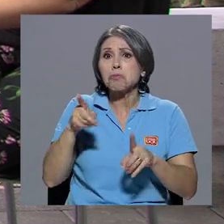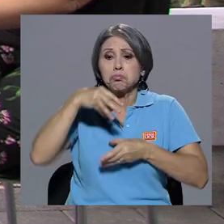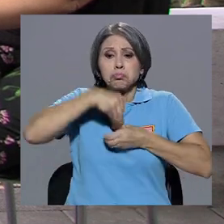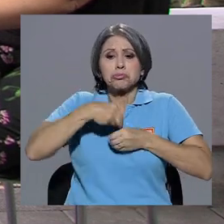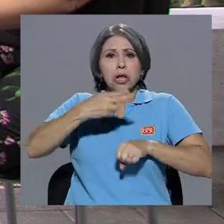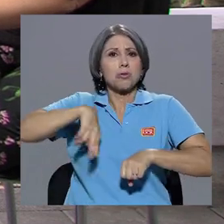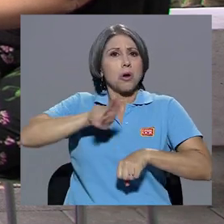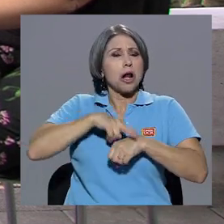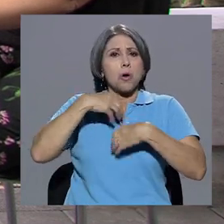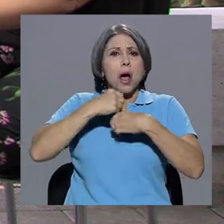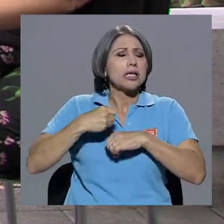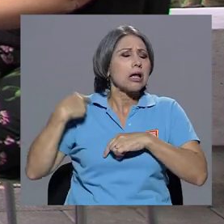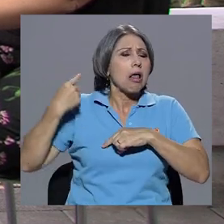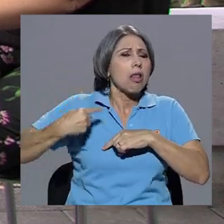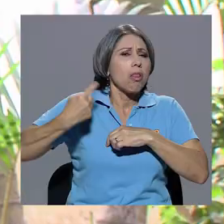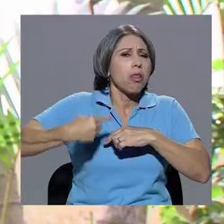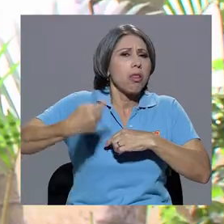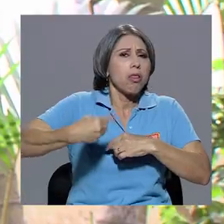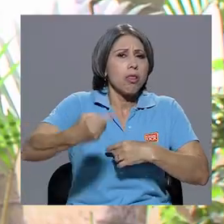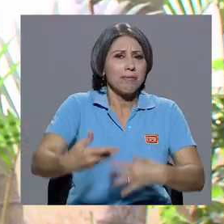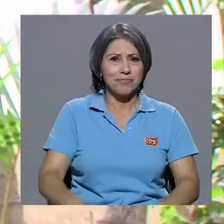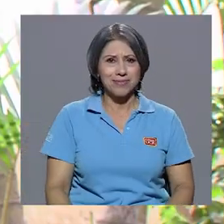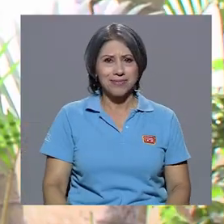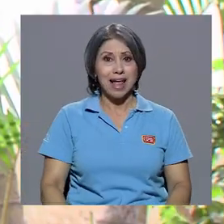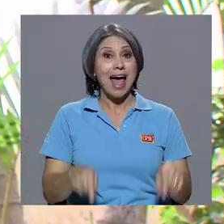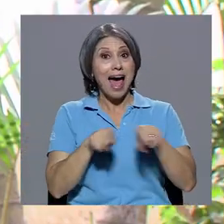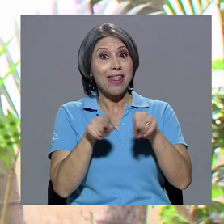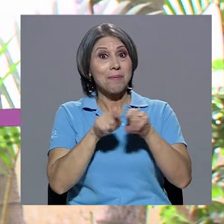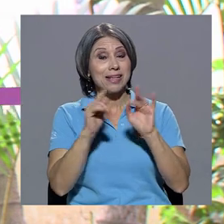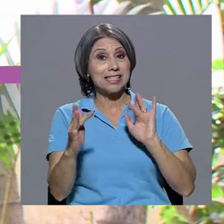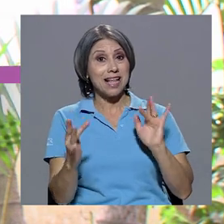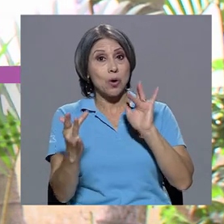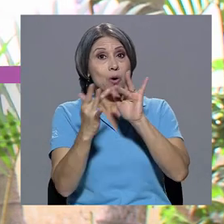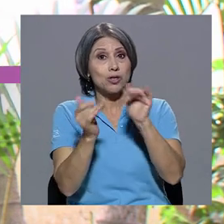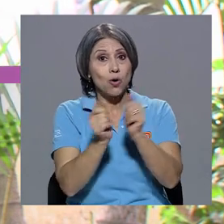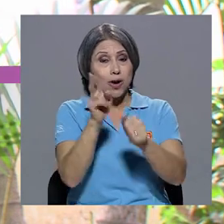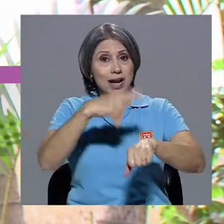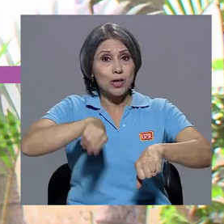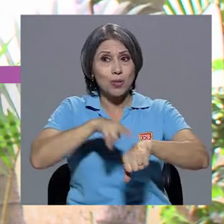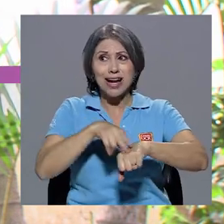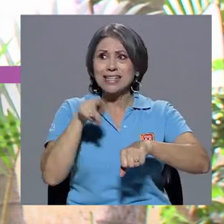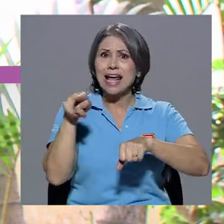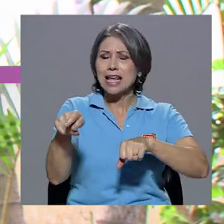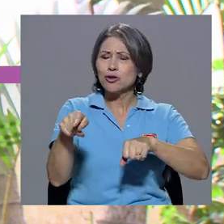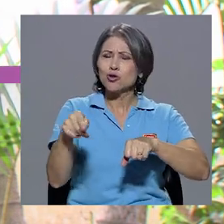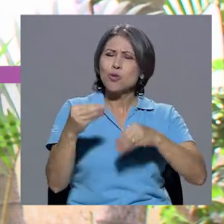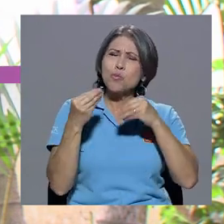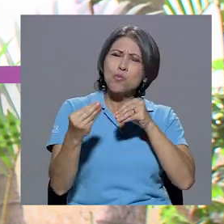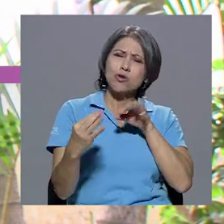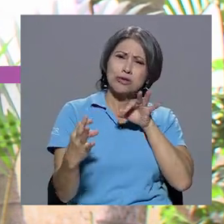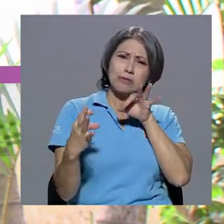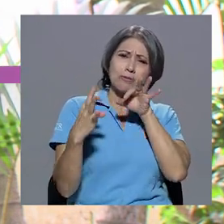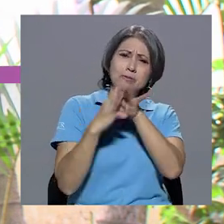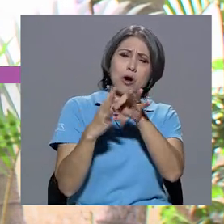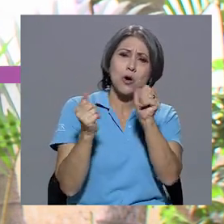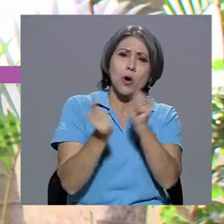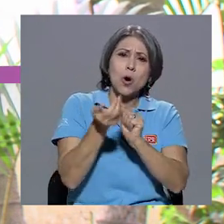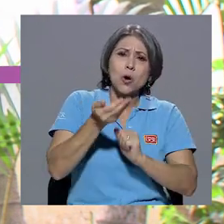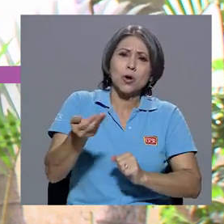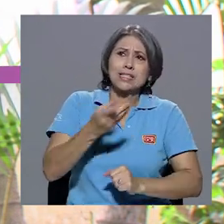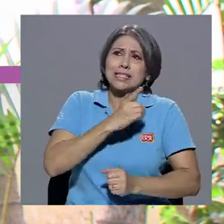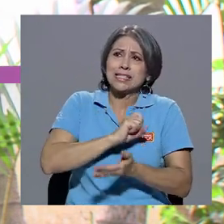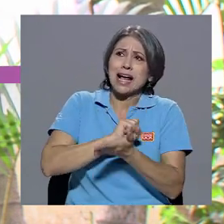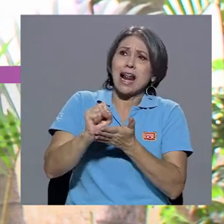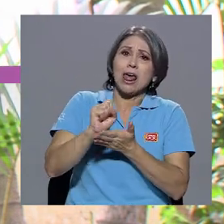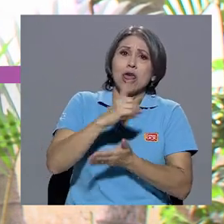intuitivamente, generación tras generación. Además de esta conexión con la naturaleza, ellos también tienen una conexión muy íntima con lo sagrado o